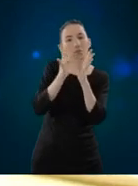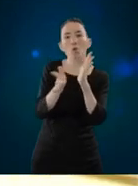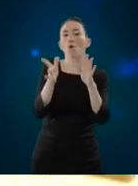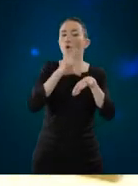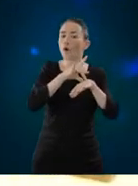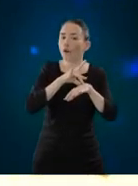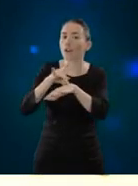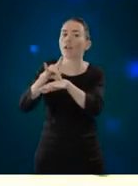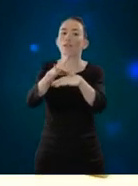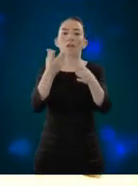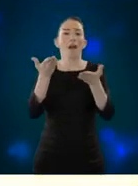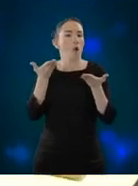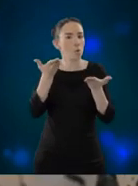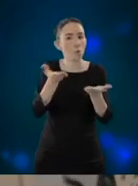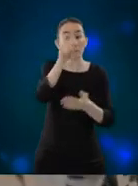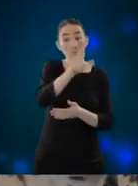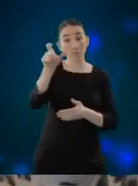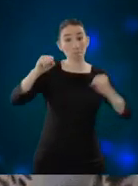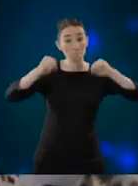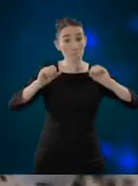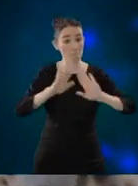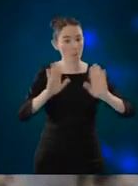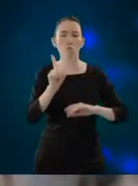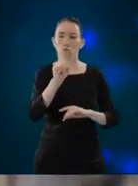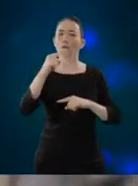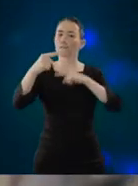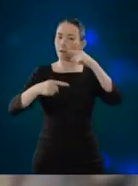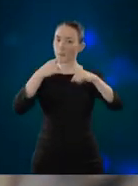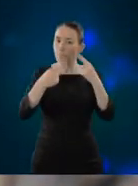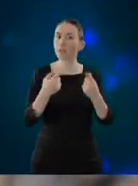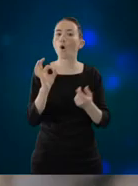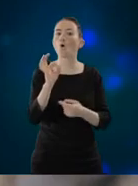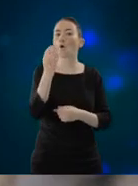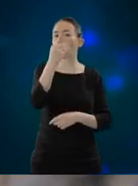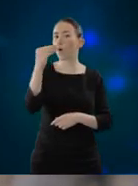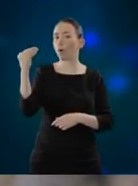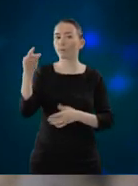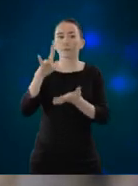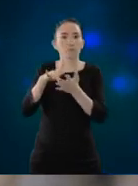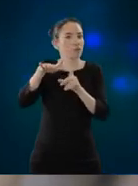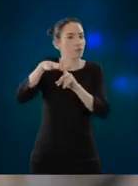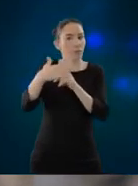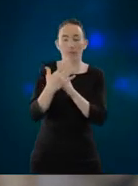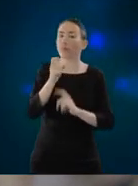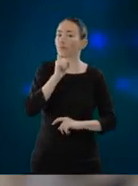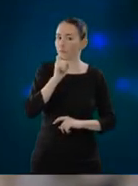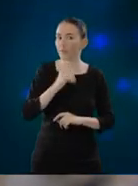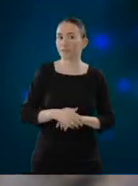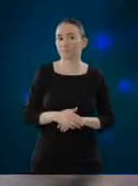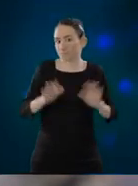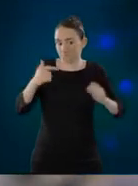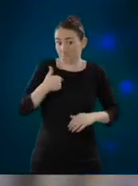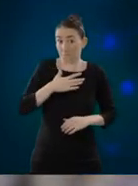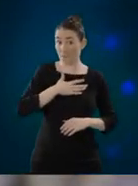a familias, menores y jóvenes que están en situaciones difíciles. Vamos, que mi abuela dice que los servicios